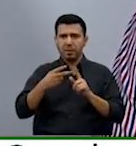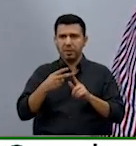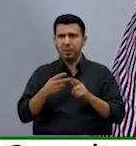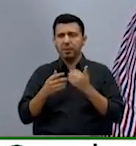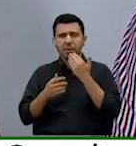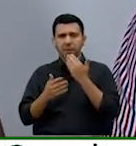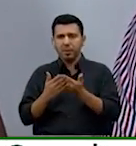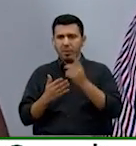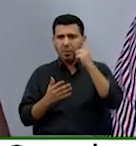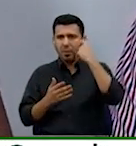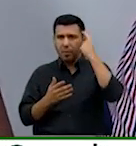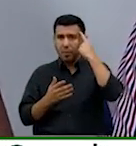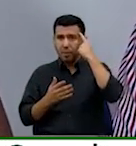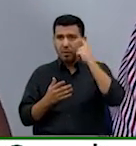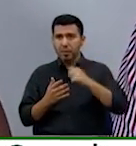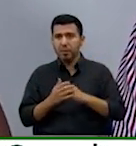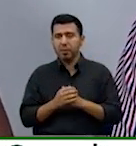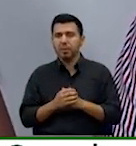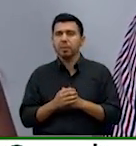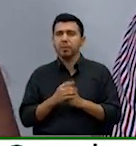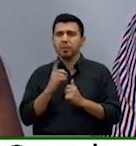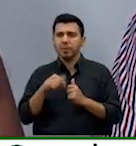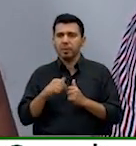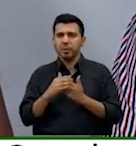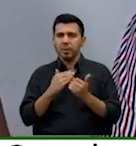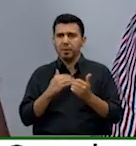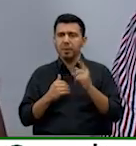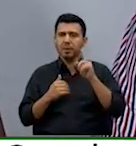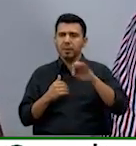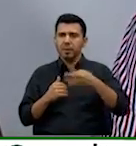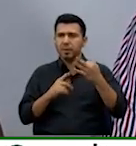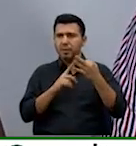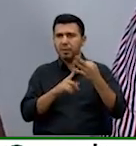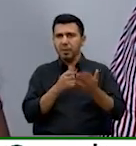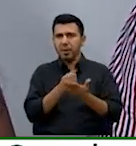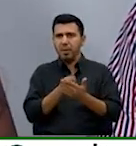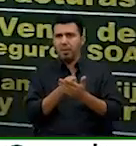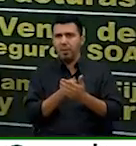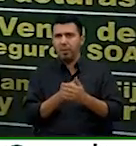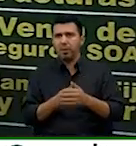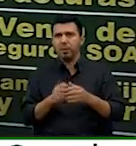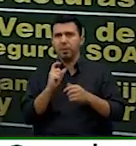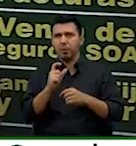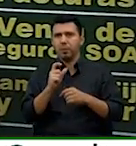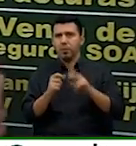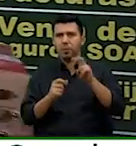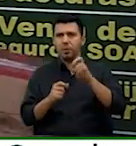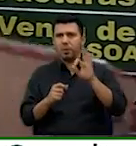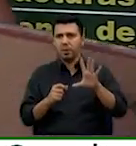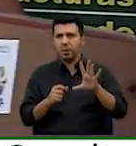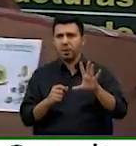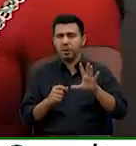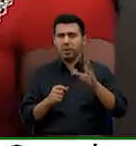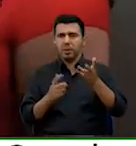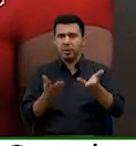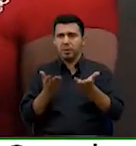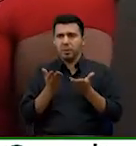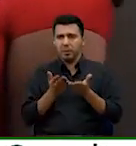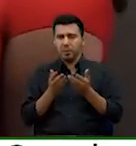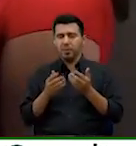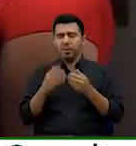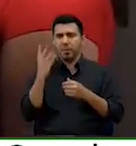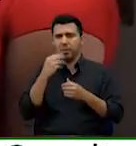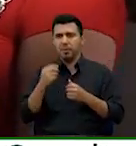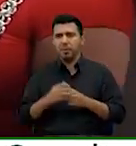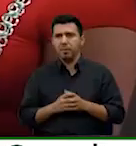al señor gobernador William Villamizar, y a tercero a Apuestas Cúcuta 75 por habernos dado esos premios hermosos. El evento contó con el apoyo